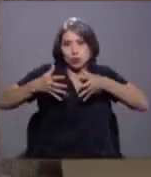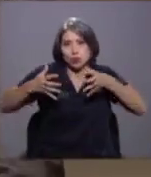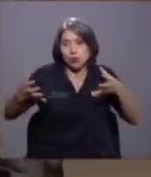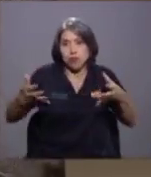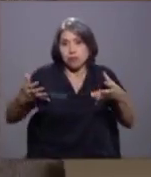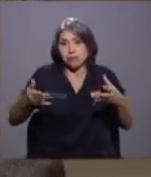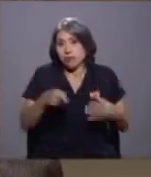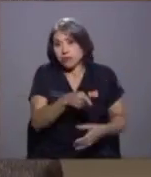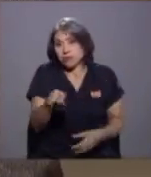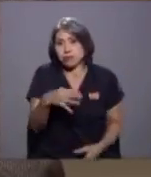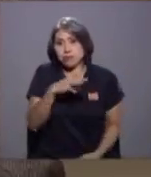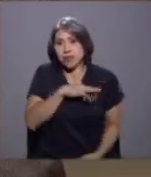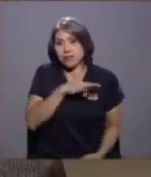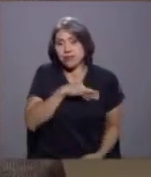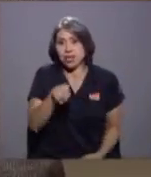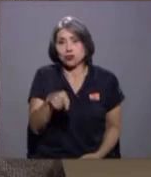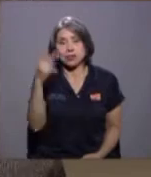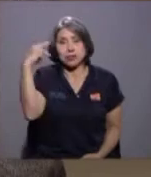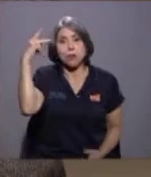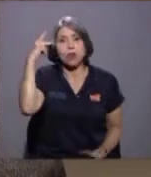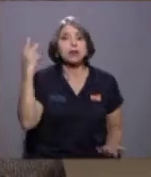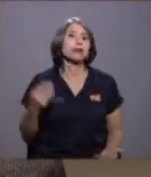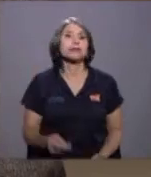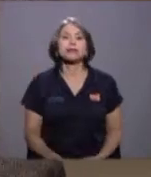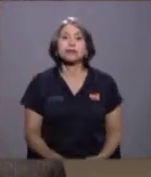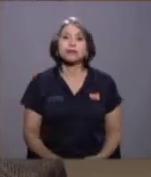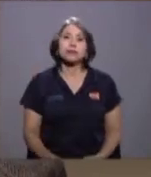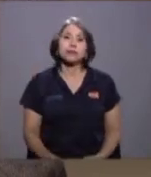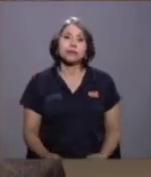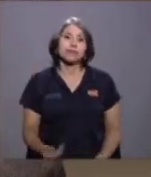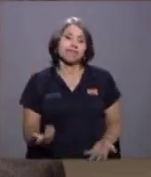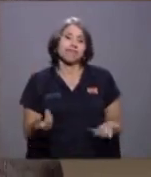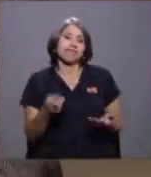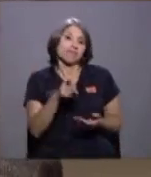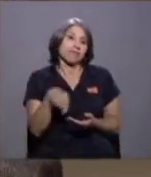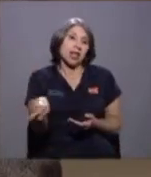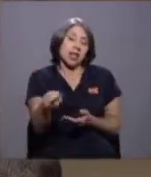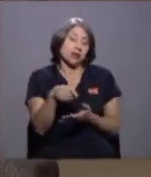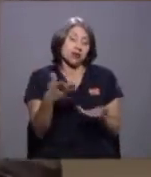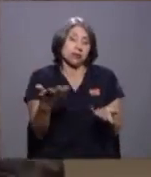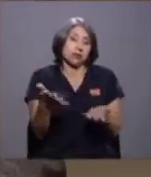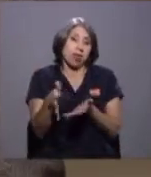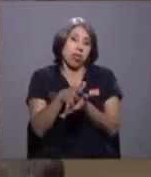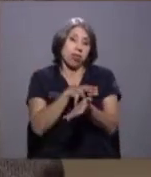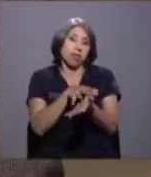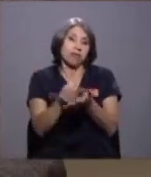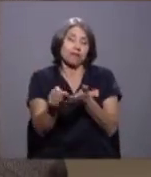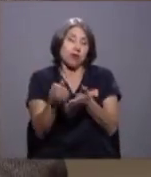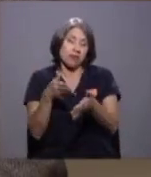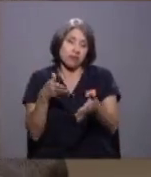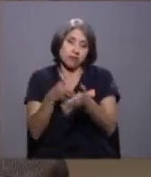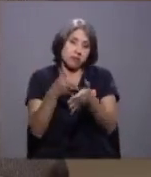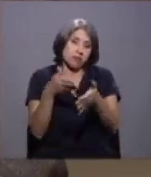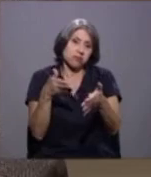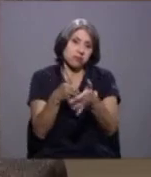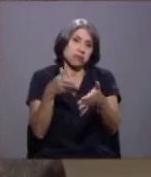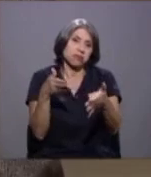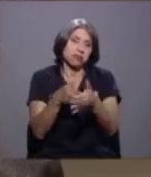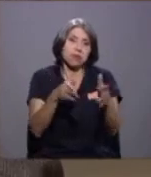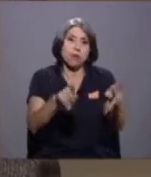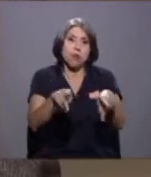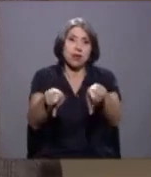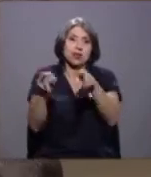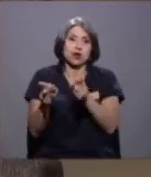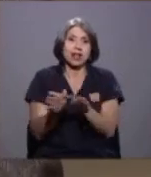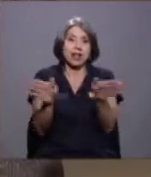que son los beneficiarios de estas políticas, ¿verdad? En detrimento de la población en general. Los